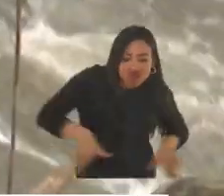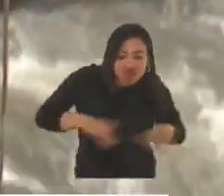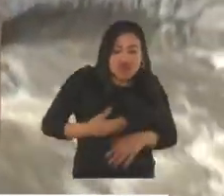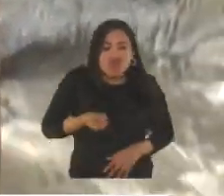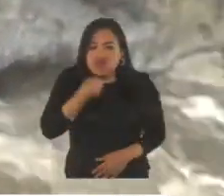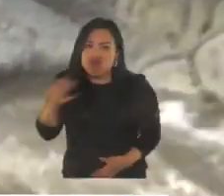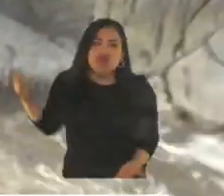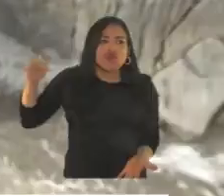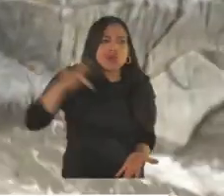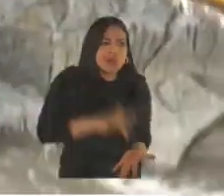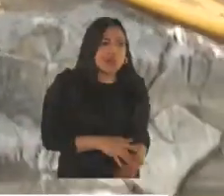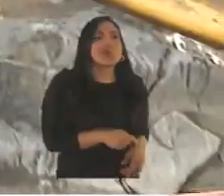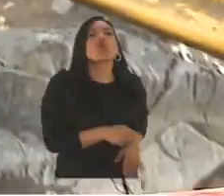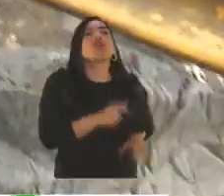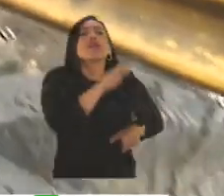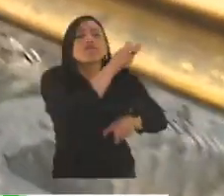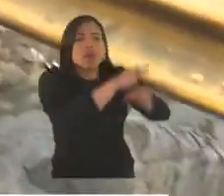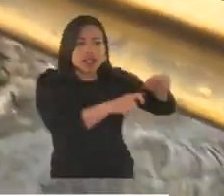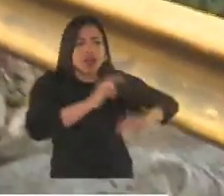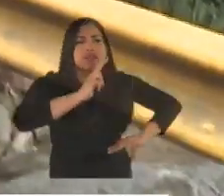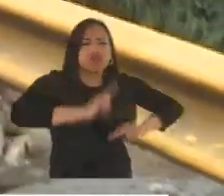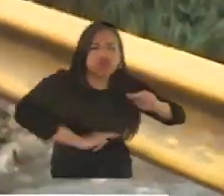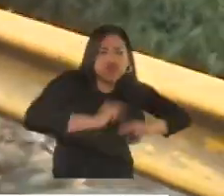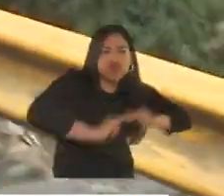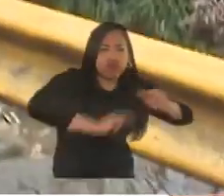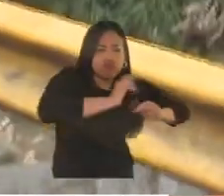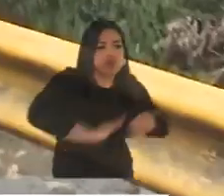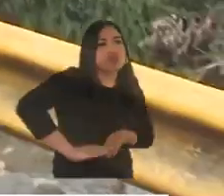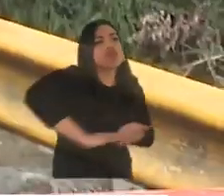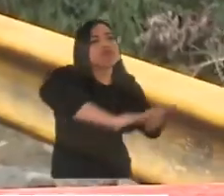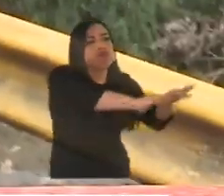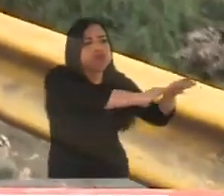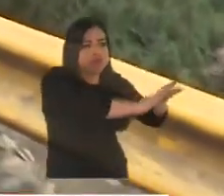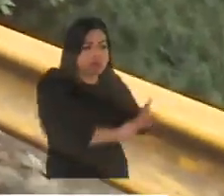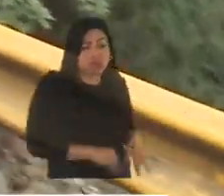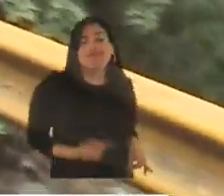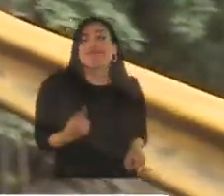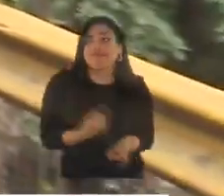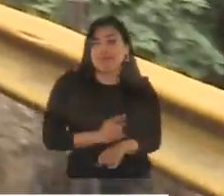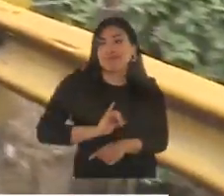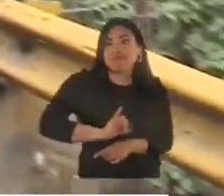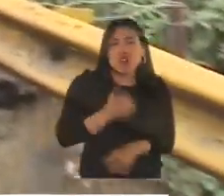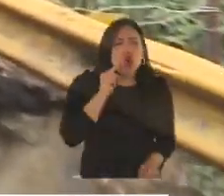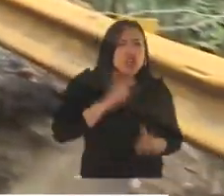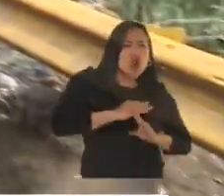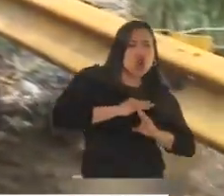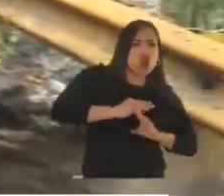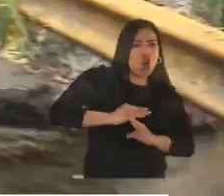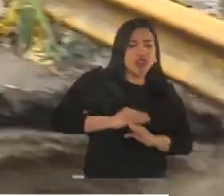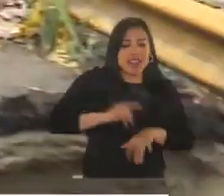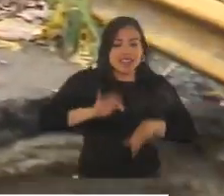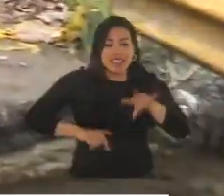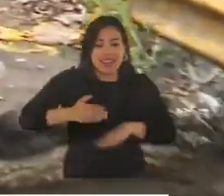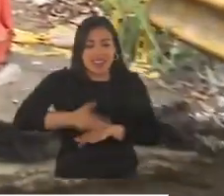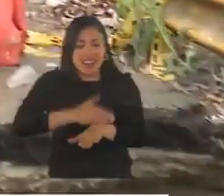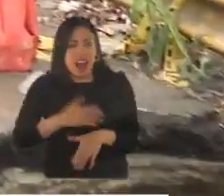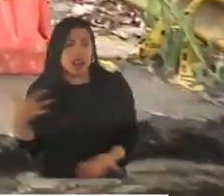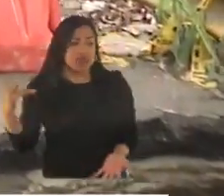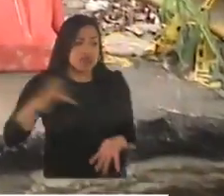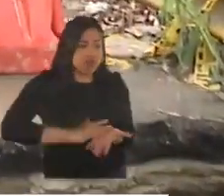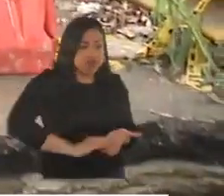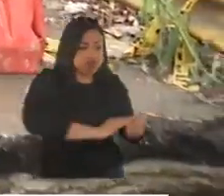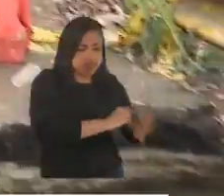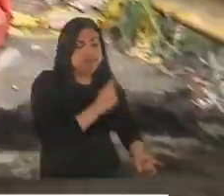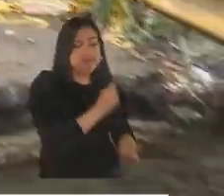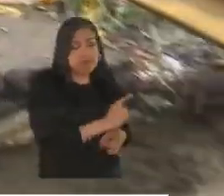punto que había trabajadores justamente tratando de hacer las labores de mitigación que prometió la Secretaría de